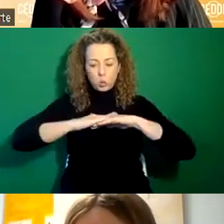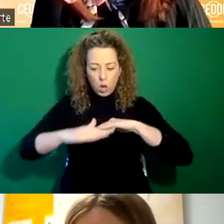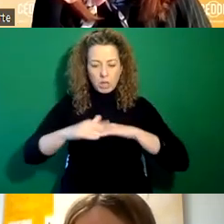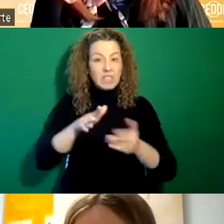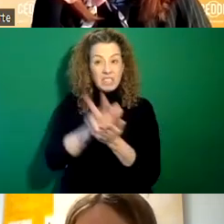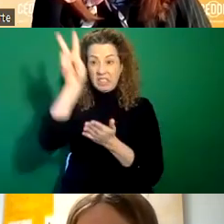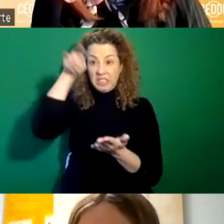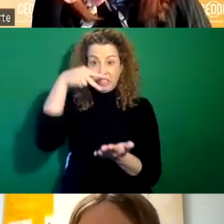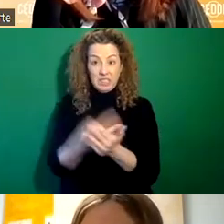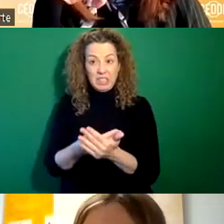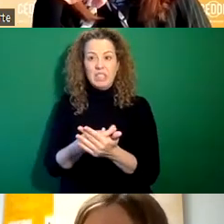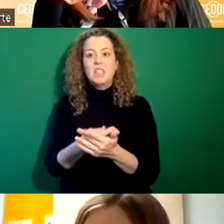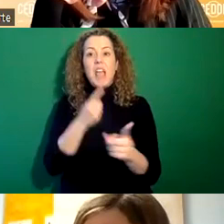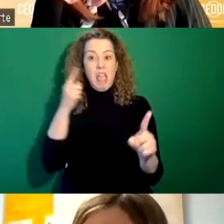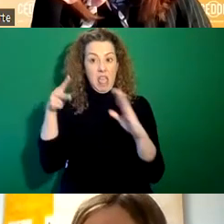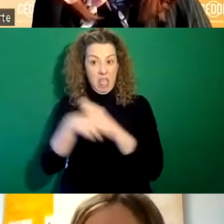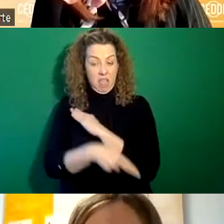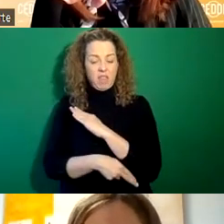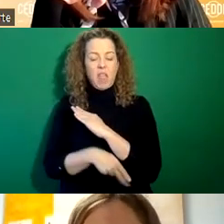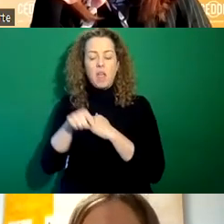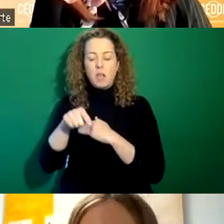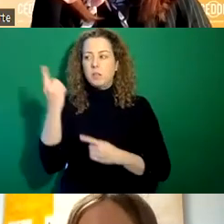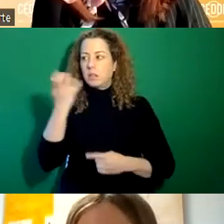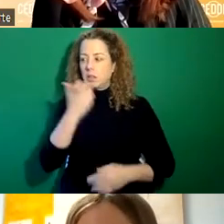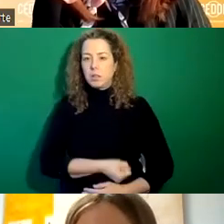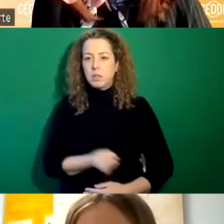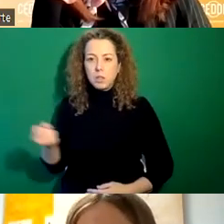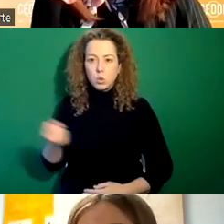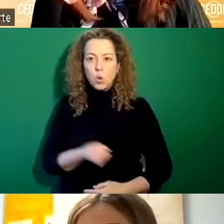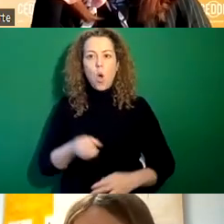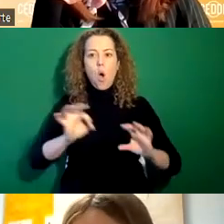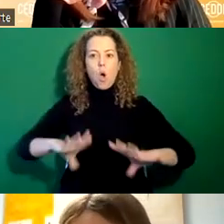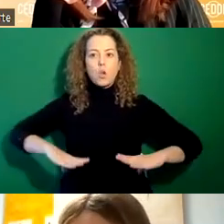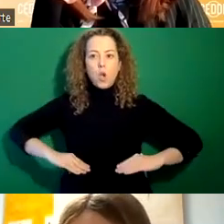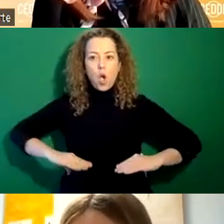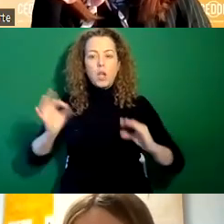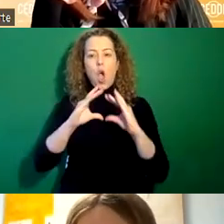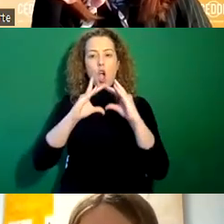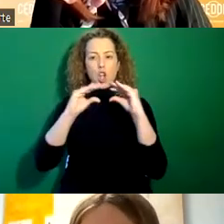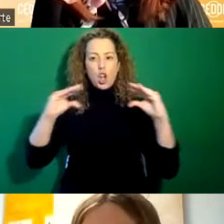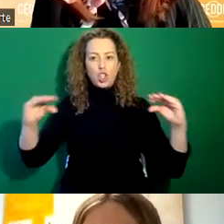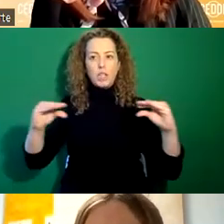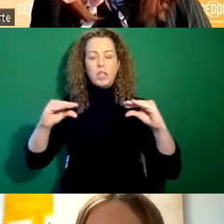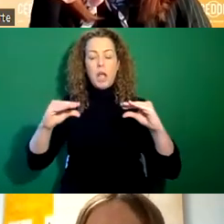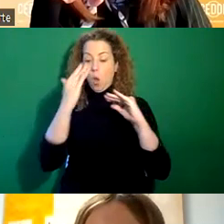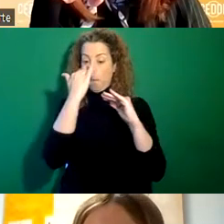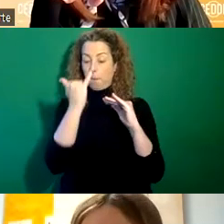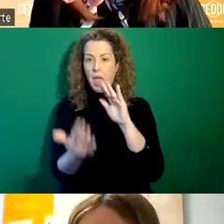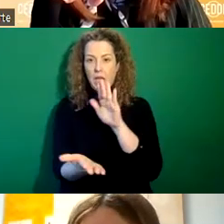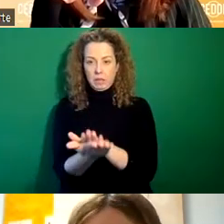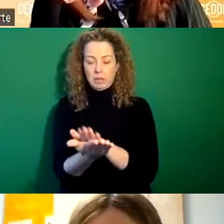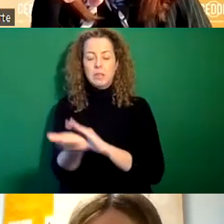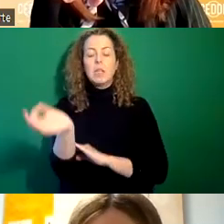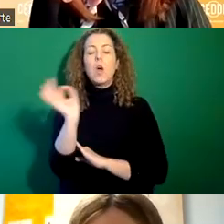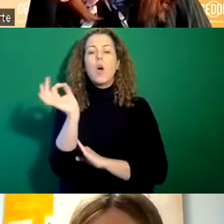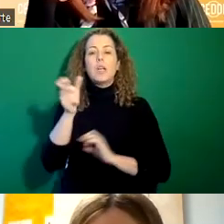aquellos residentes que llevaban el cinturón, cojines abductores, colchonetas a los pies de la cama, sillas